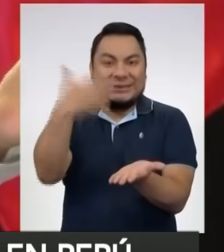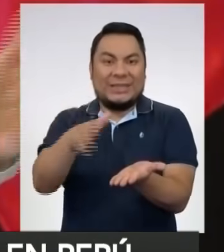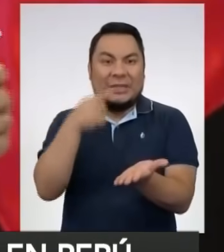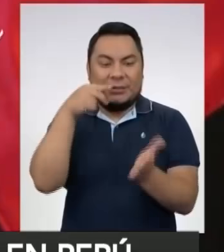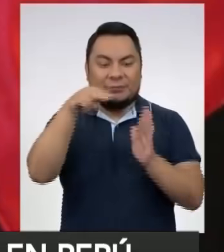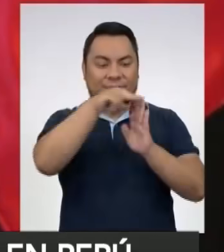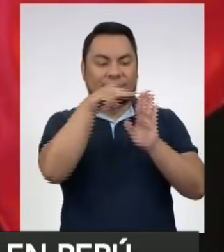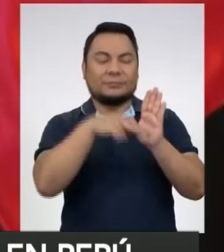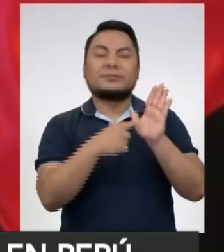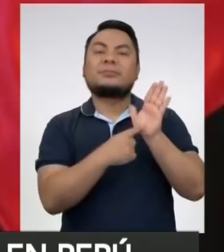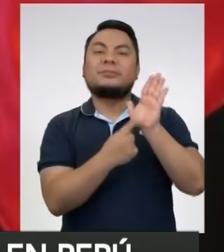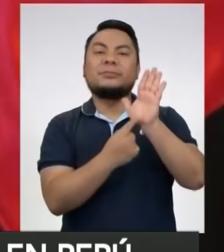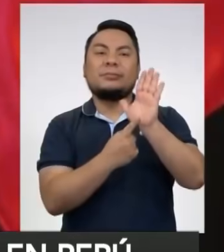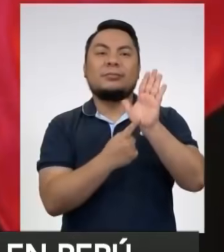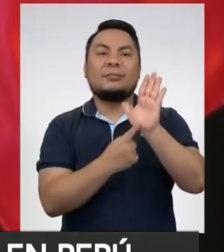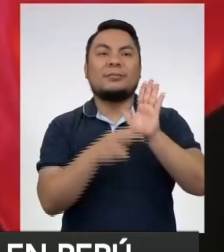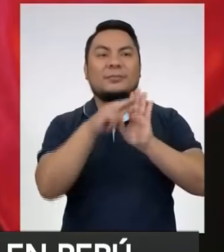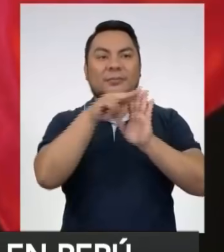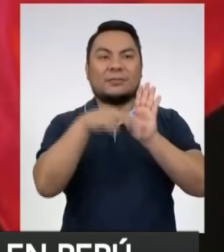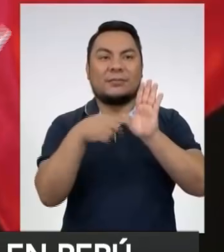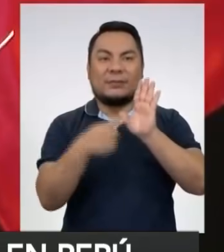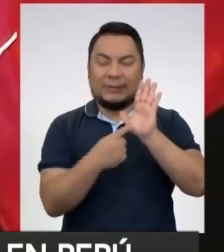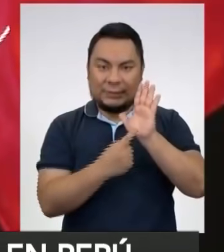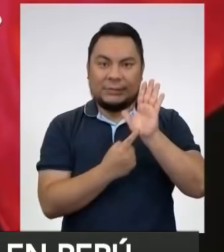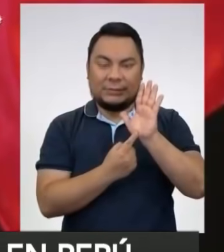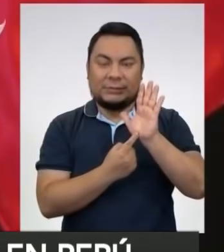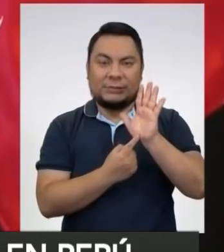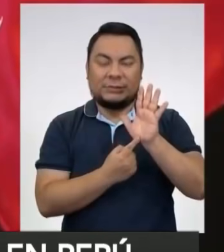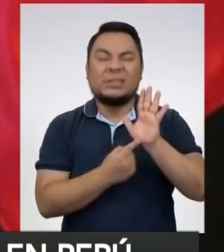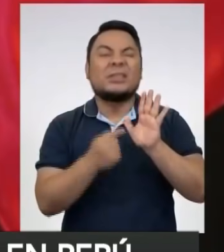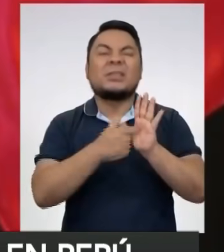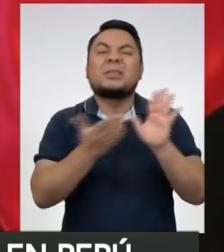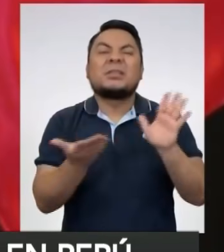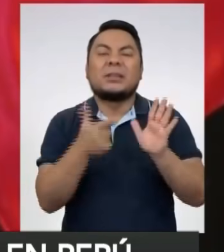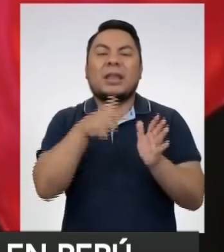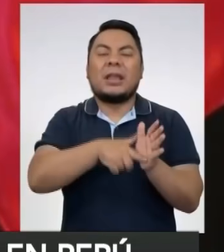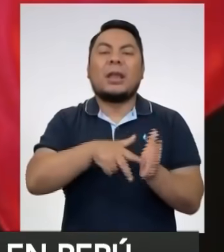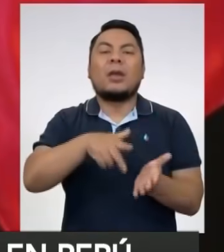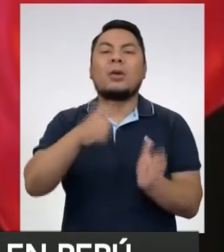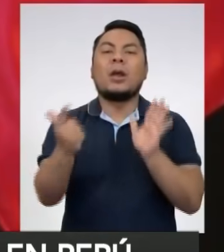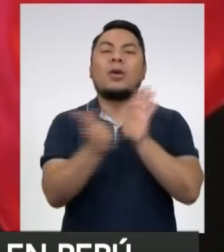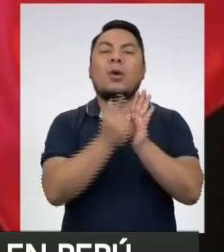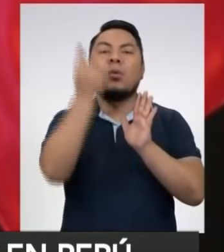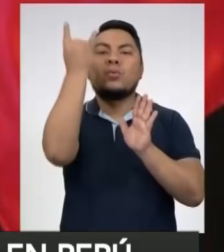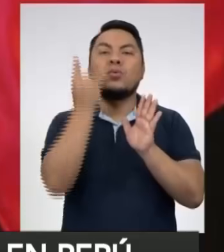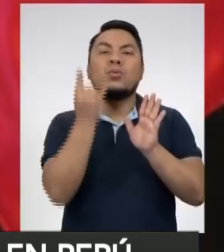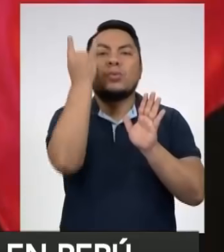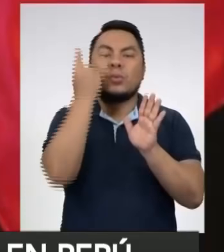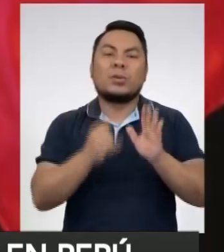normas legales en edición extraordinaria, el decreto de urgencia